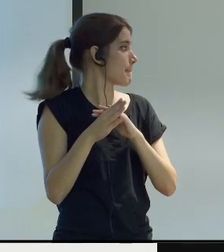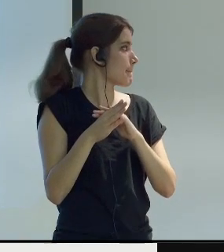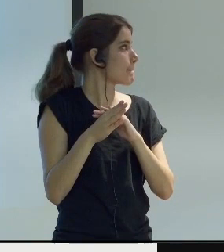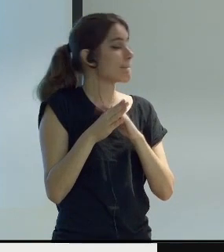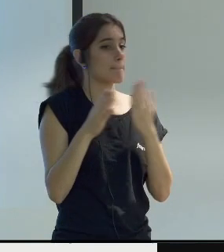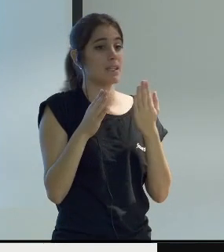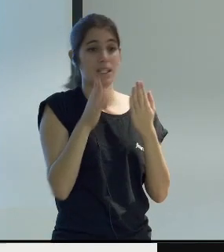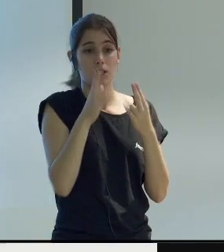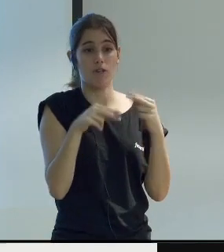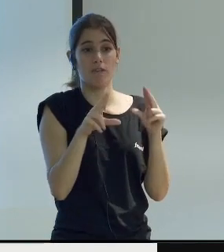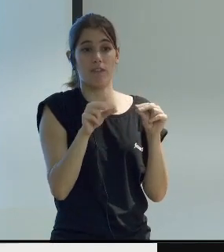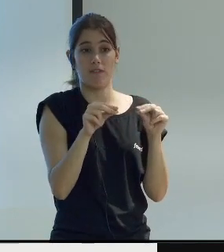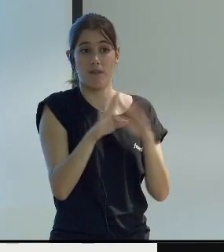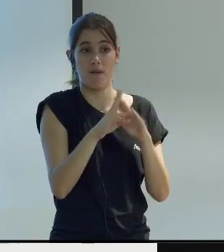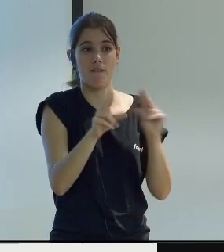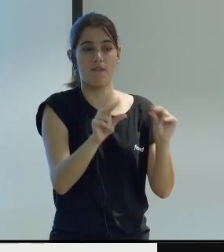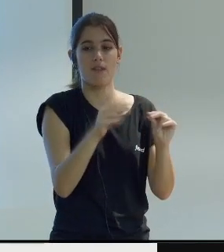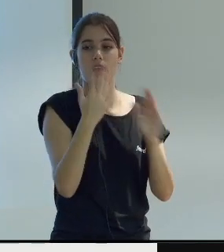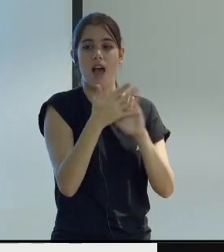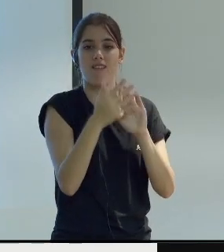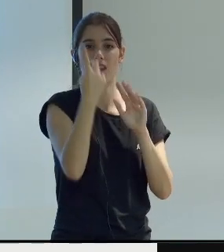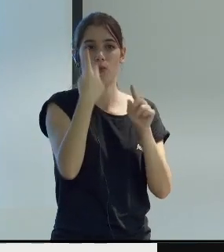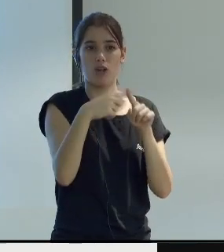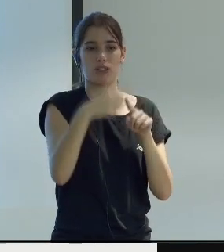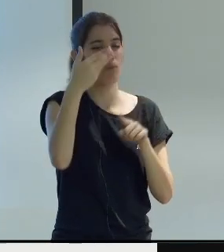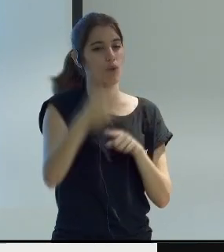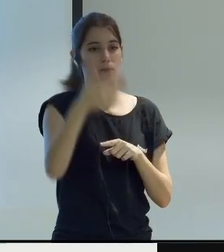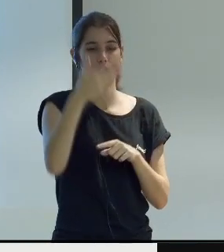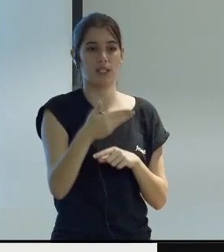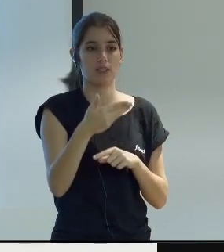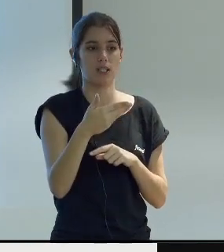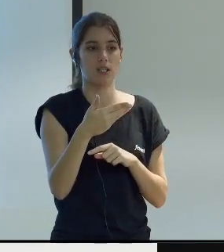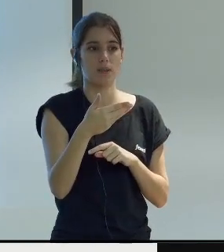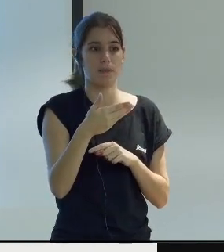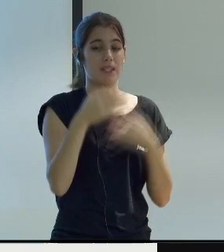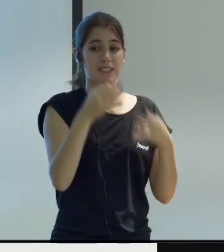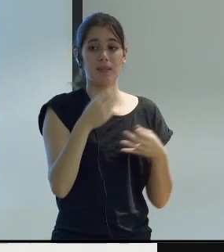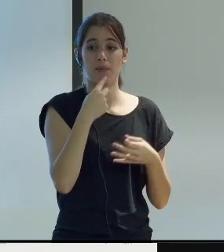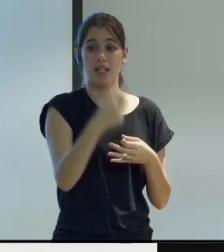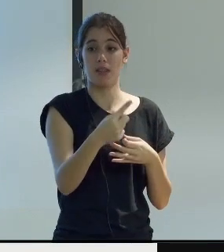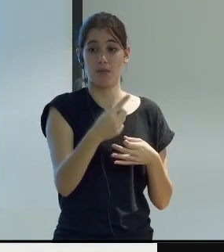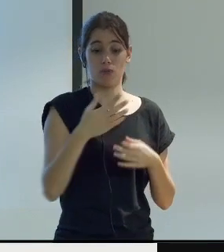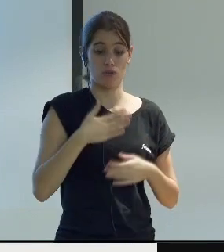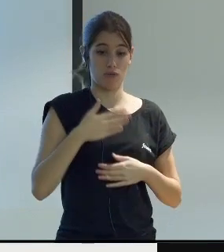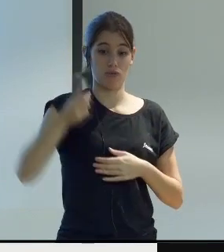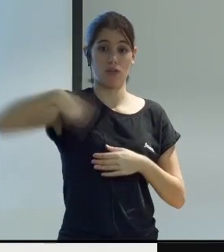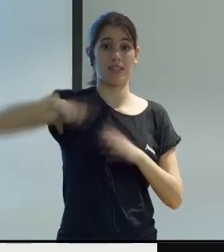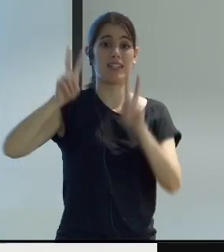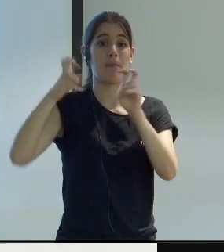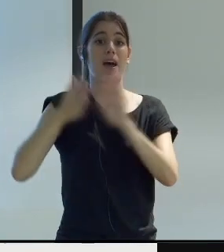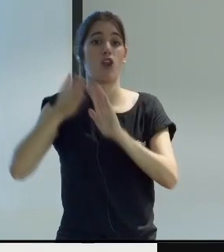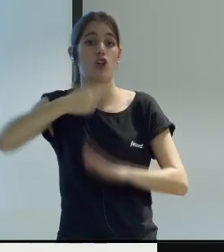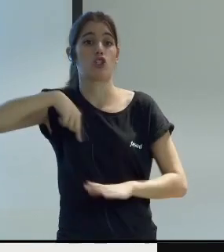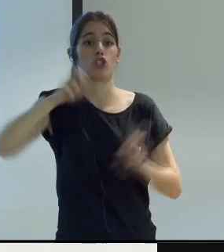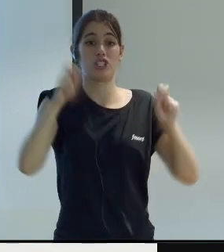Y voy a terminar hablando de algo que es muy importante. Siempre decimos nada sobre nosotros sin nosotros, no